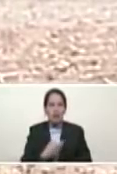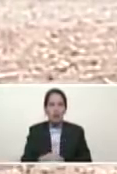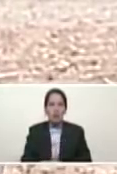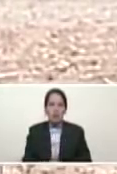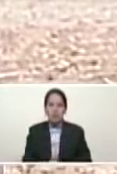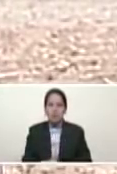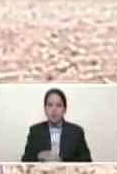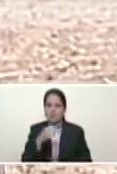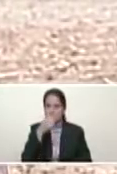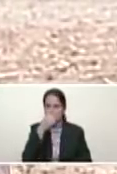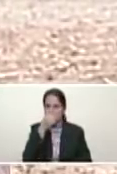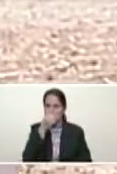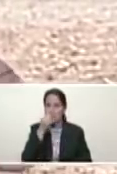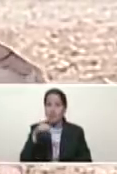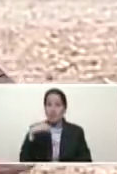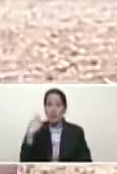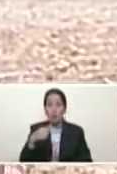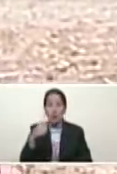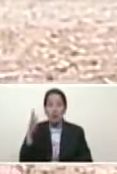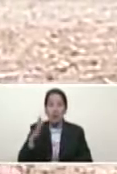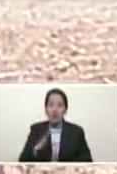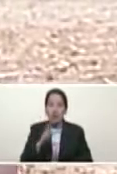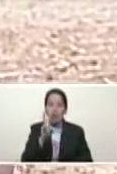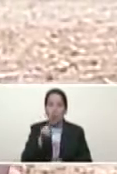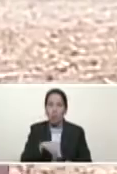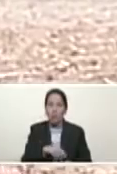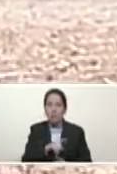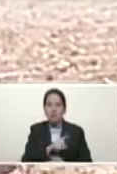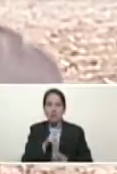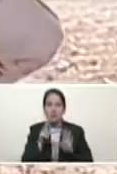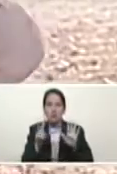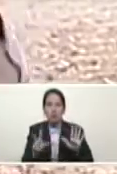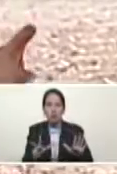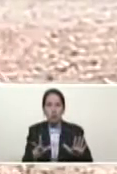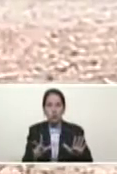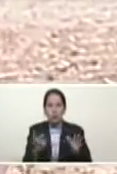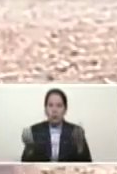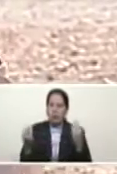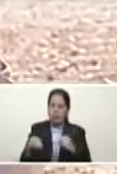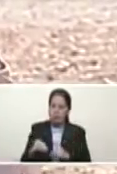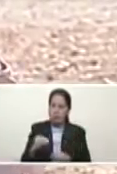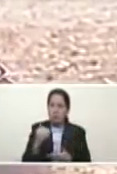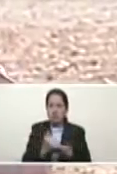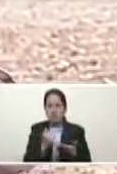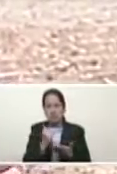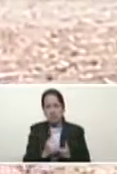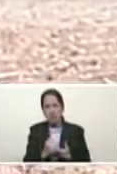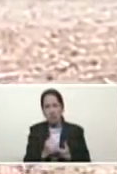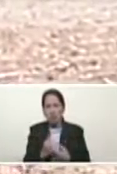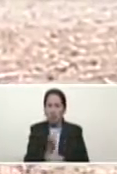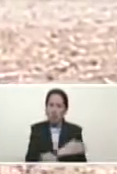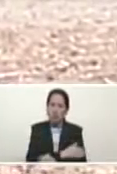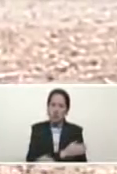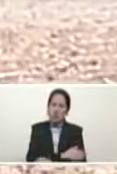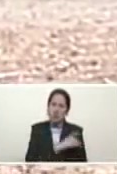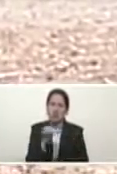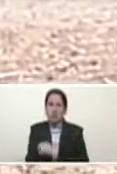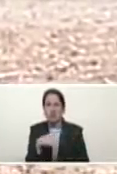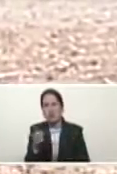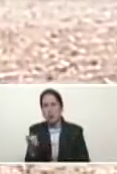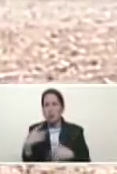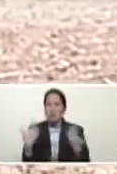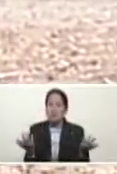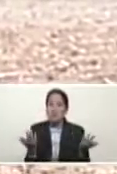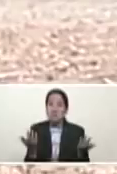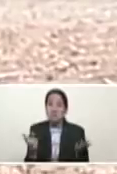Y luego vino el 2018. Y ellos se volvieron locos. Llegamos a un acuerdo. Se inscribió alguien de oposición por aquí, el otro que no. Y